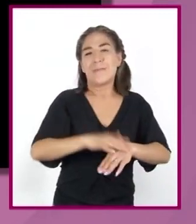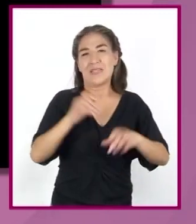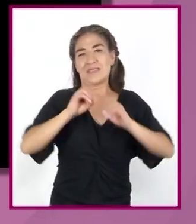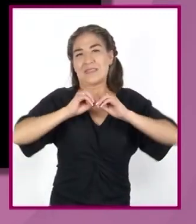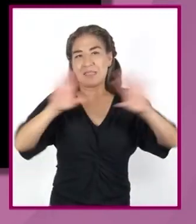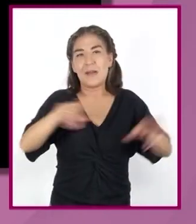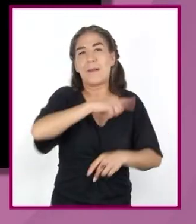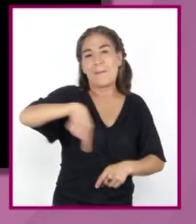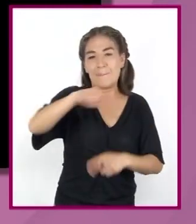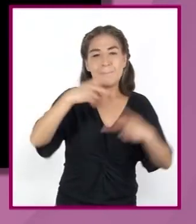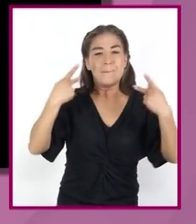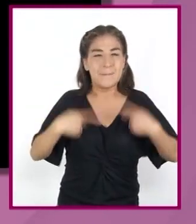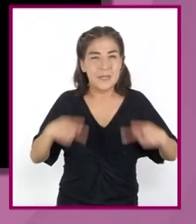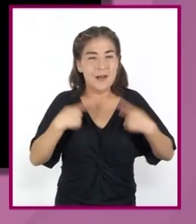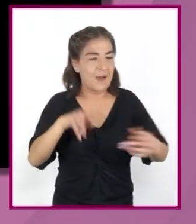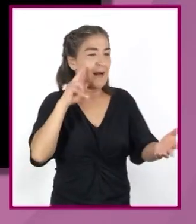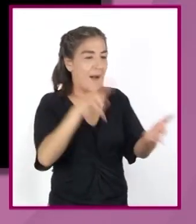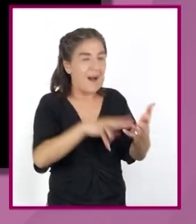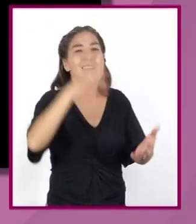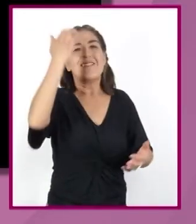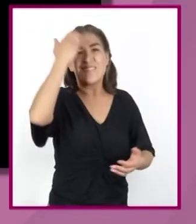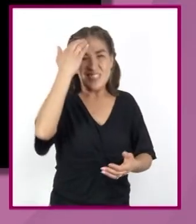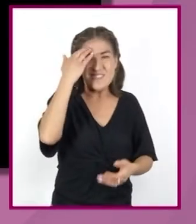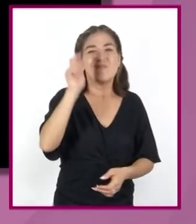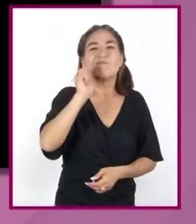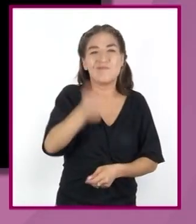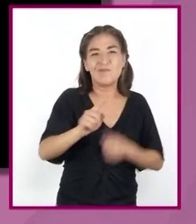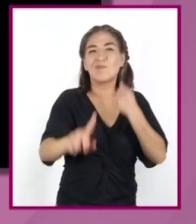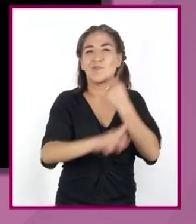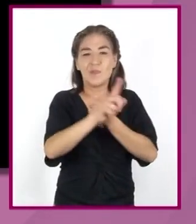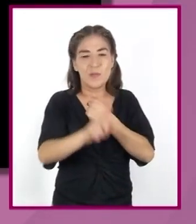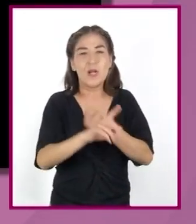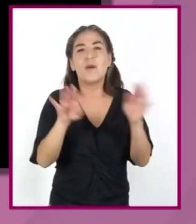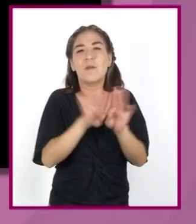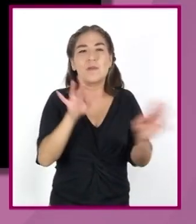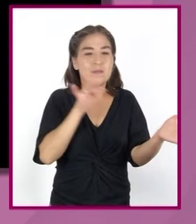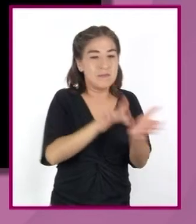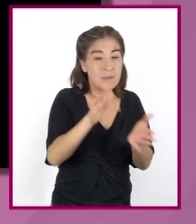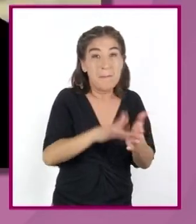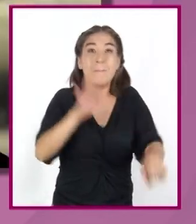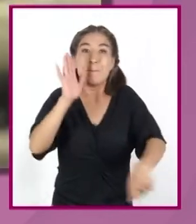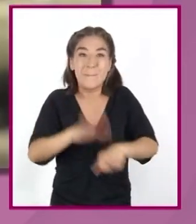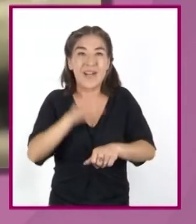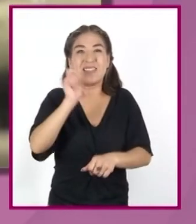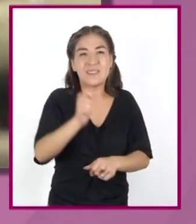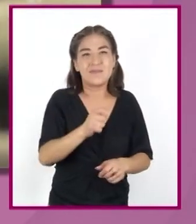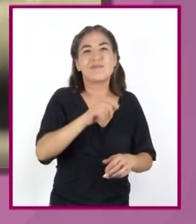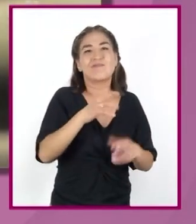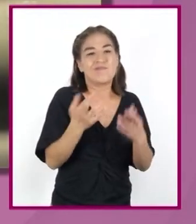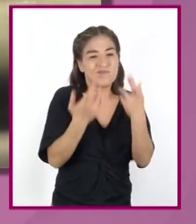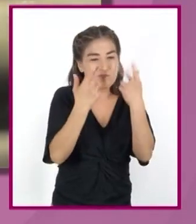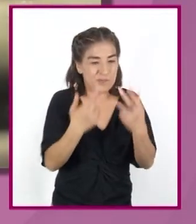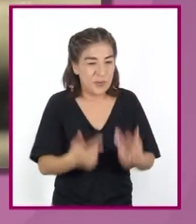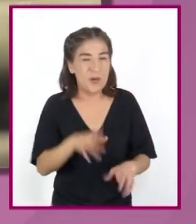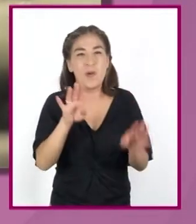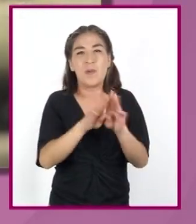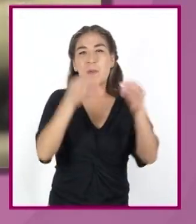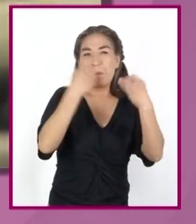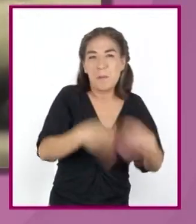para que la gente conozca esta problemática, para que no contribuyan al deterioro de la riqueza del país.